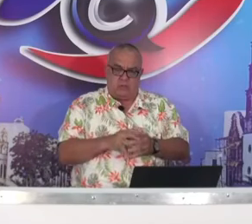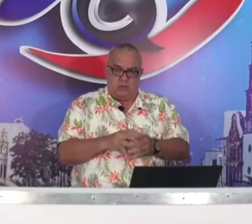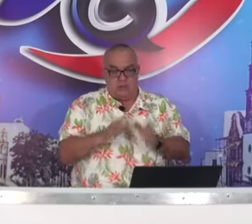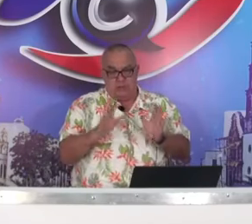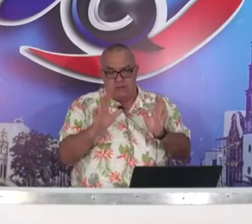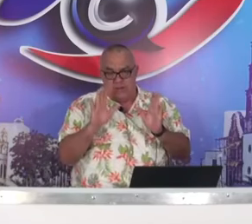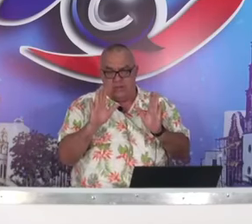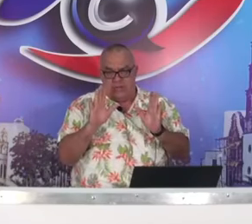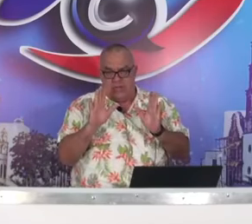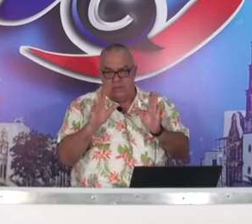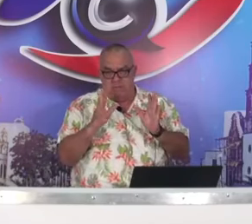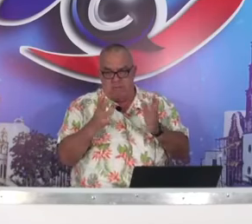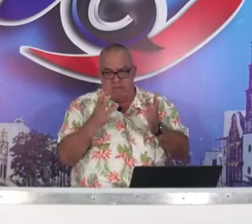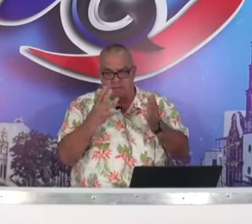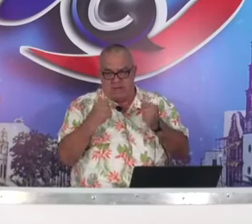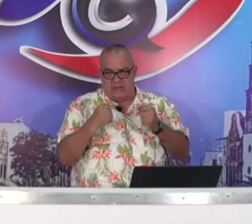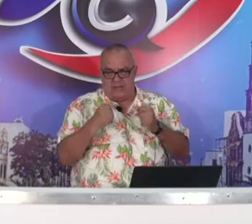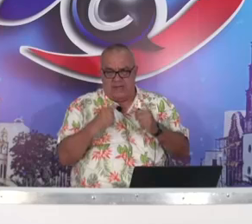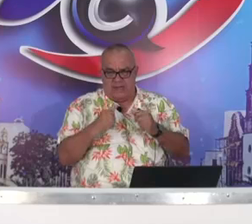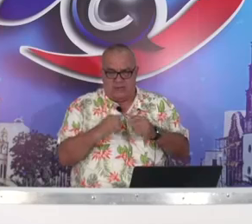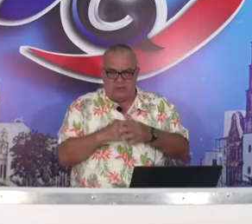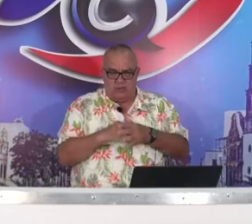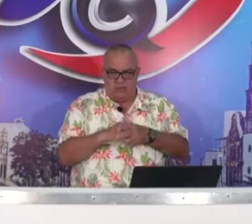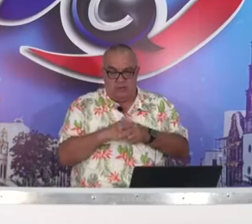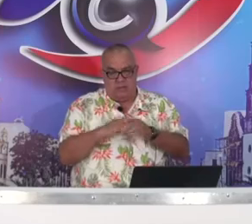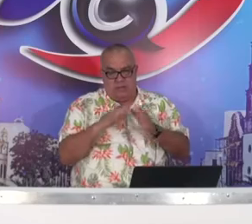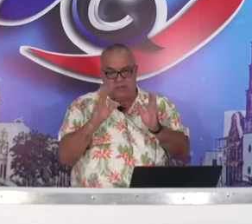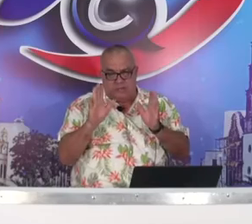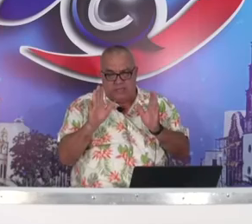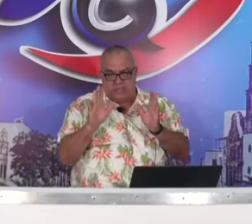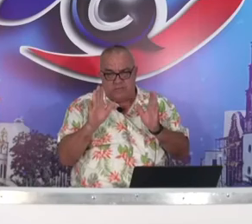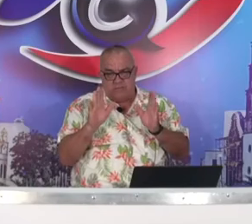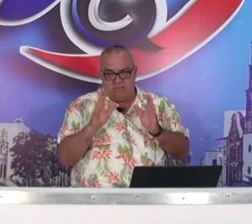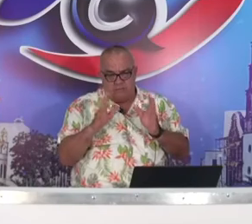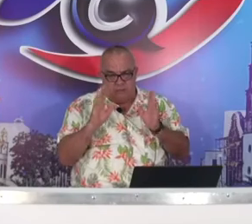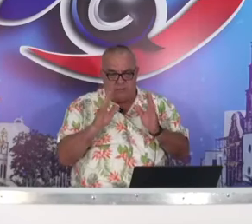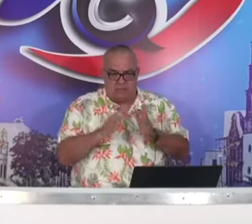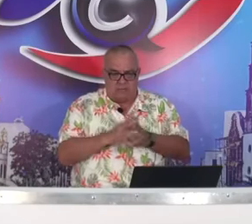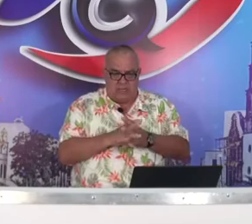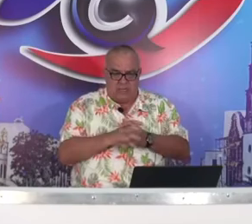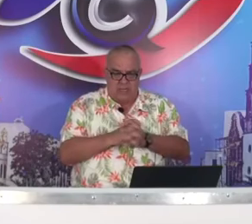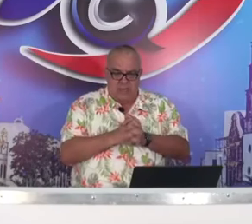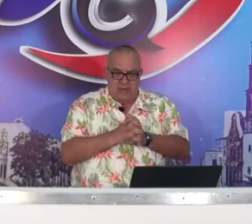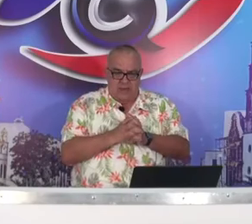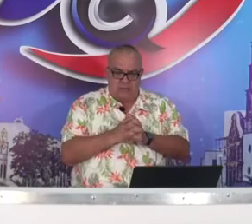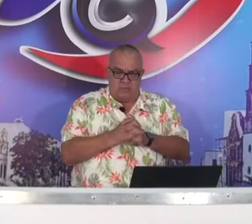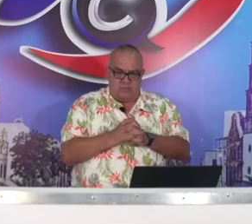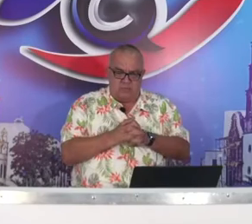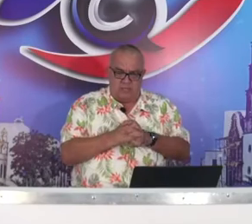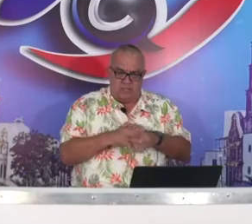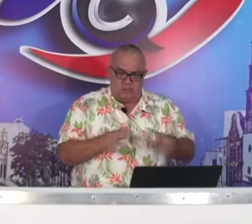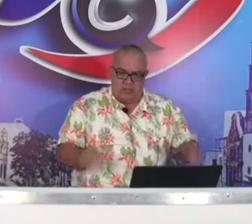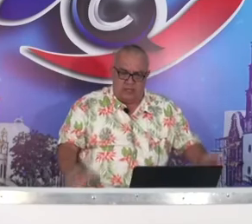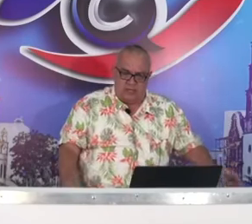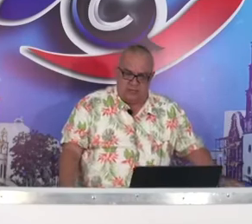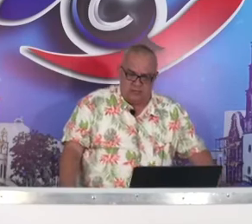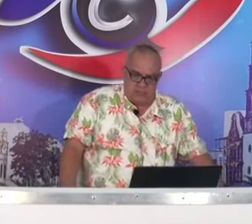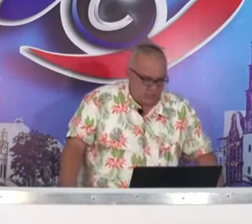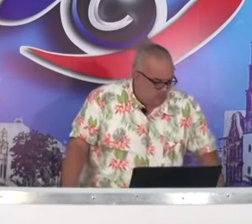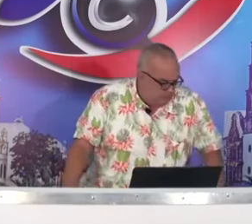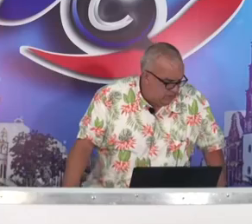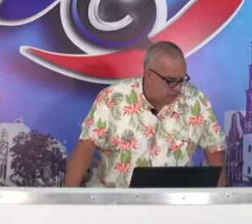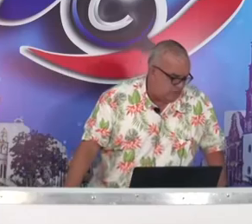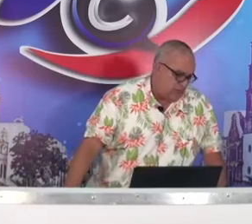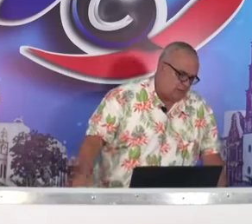datos y todo. Estoy esperando que me regresen la acreditación. Y si es, pues sí, vamos a estar ahí. La Chapis González. Hola, Gerardo. Buenos